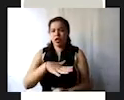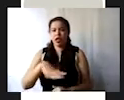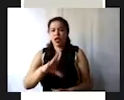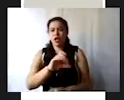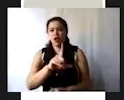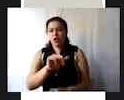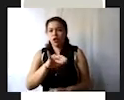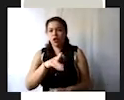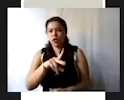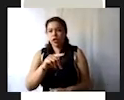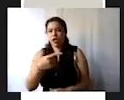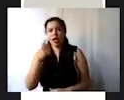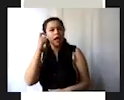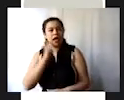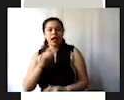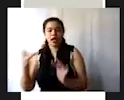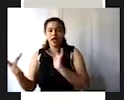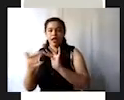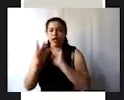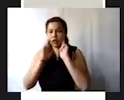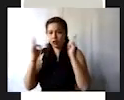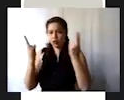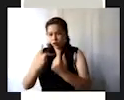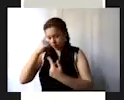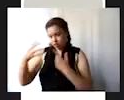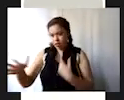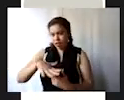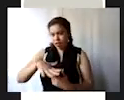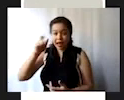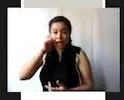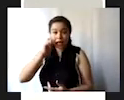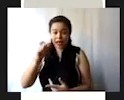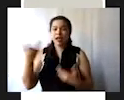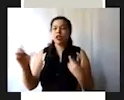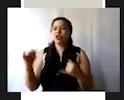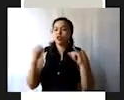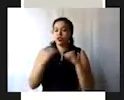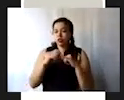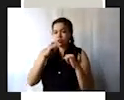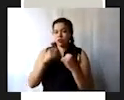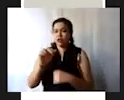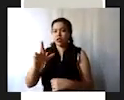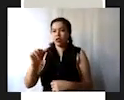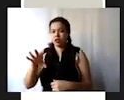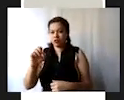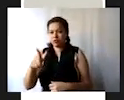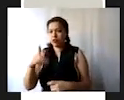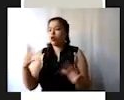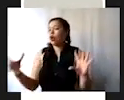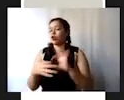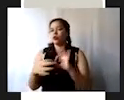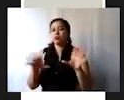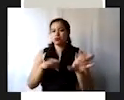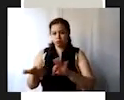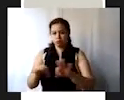como la Red Unida por la Guerrero y otras instituciones como la Remol. Trabajamos precisamente en todo